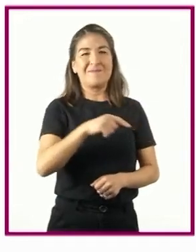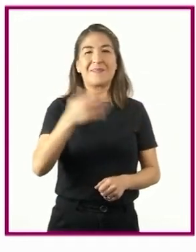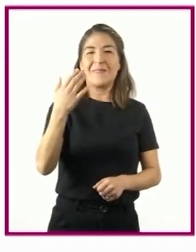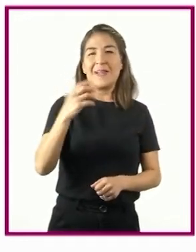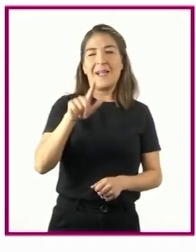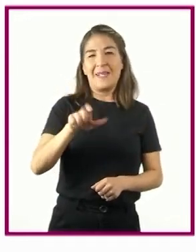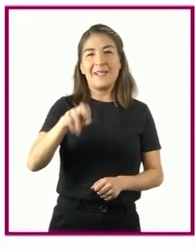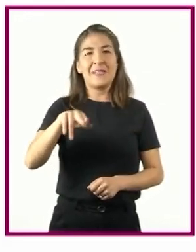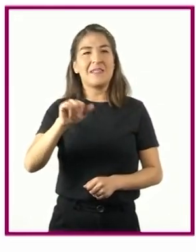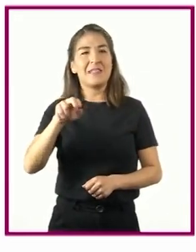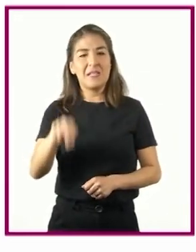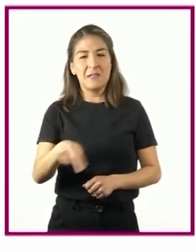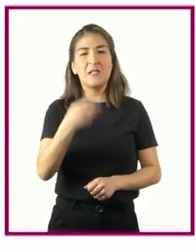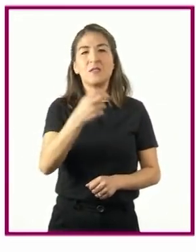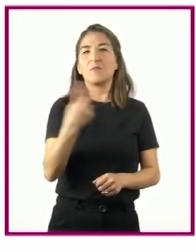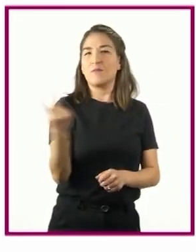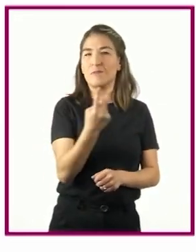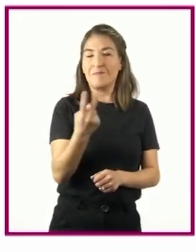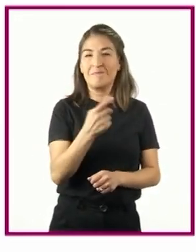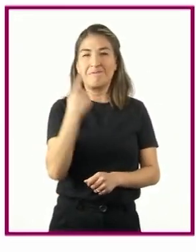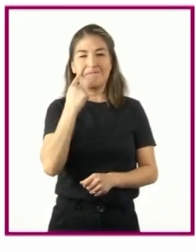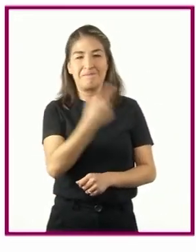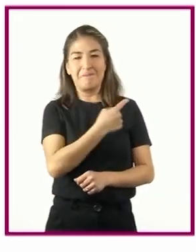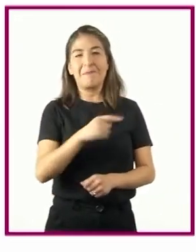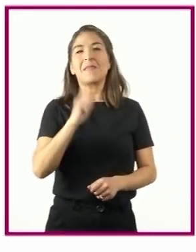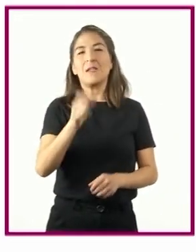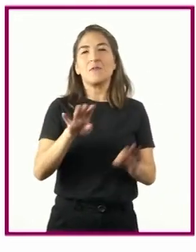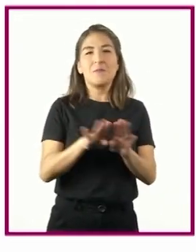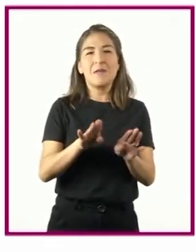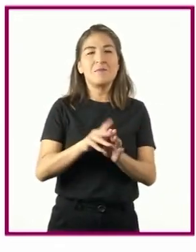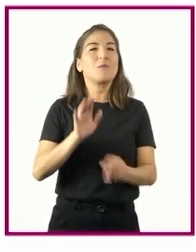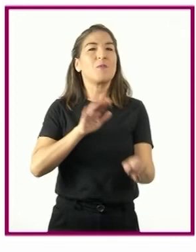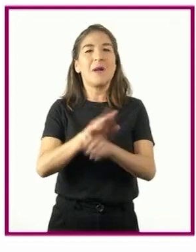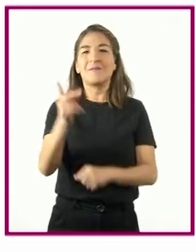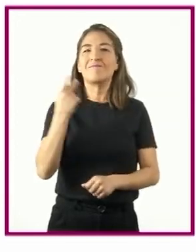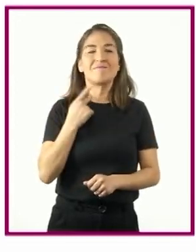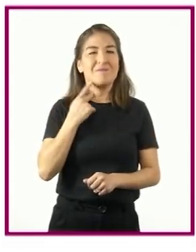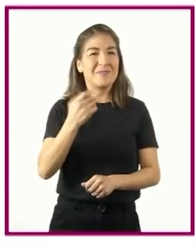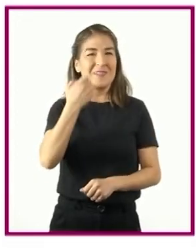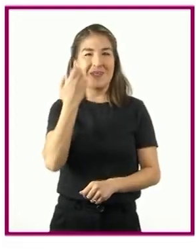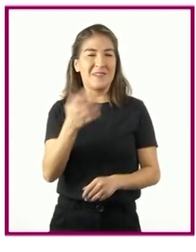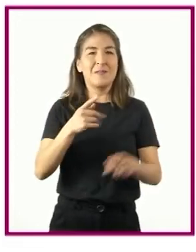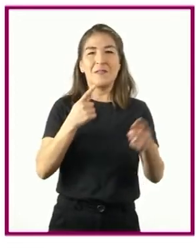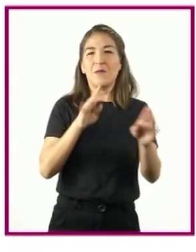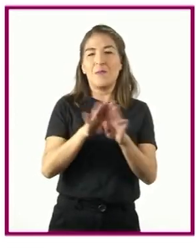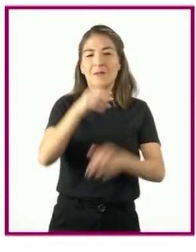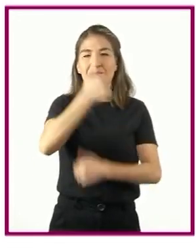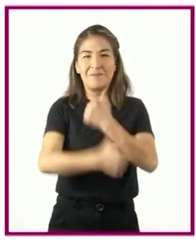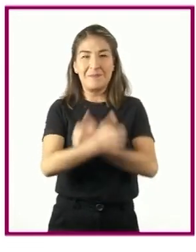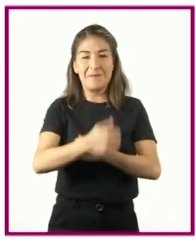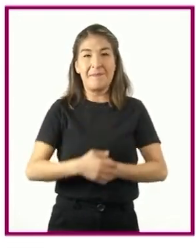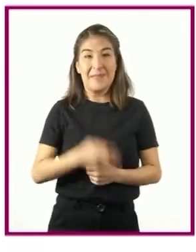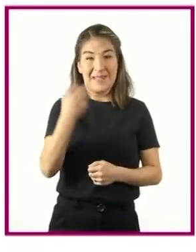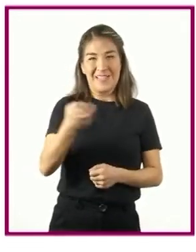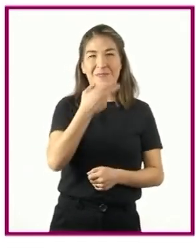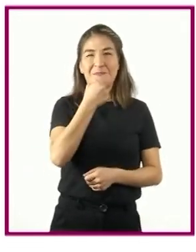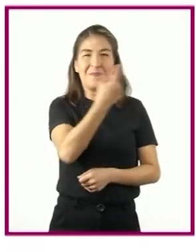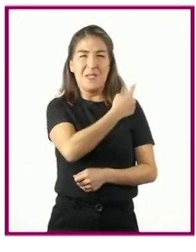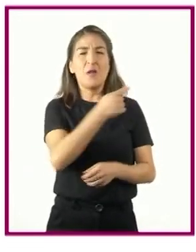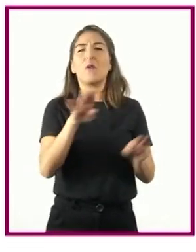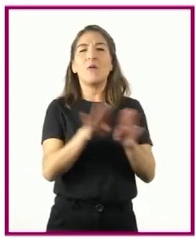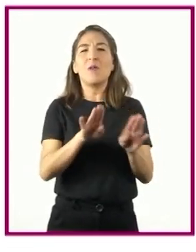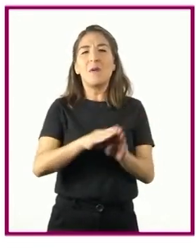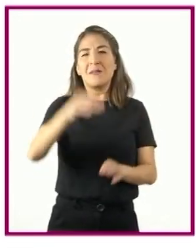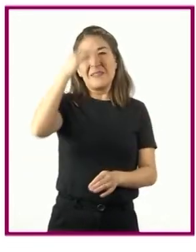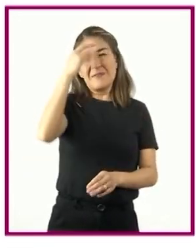dos líderes se disputan el poder, León Trotsky y José Stalin. Este último logra imponerse y expulsa